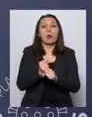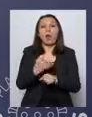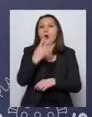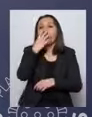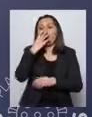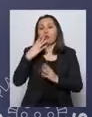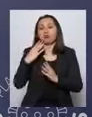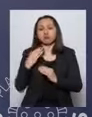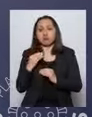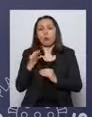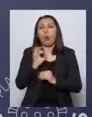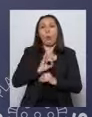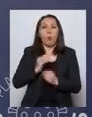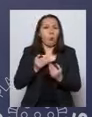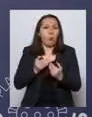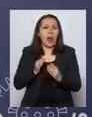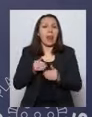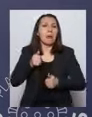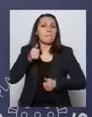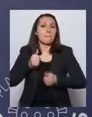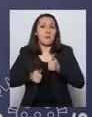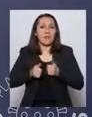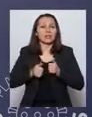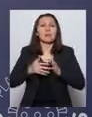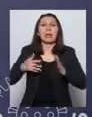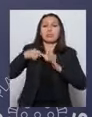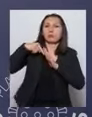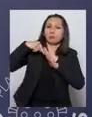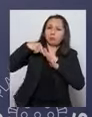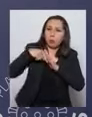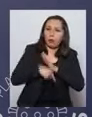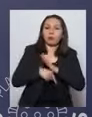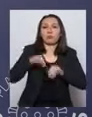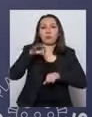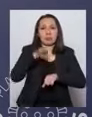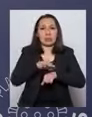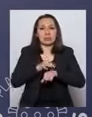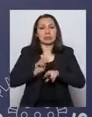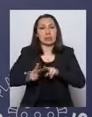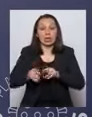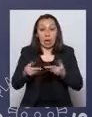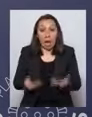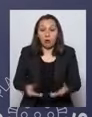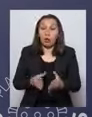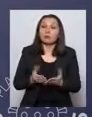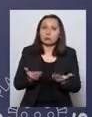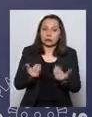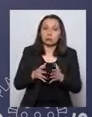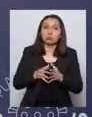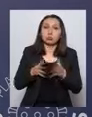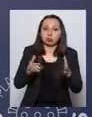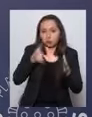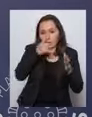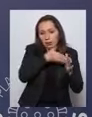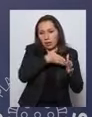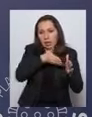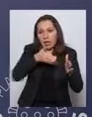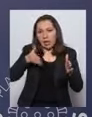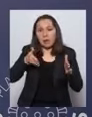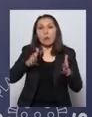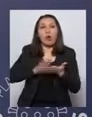anestesistas cualquier profesión cualquier especialidad perdón que se hace más que nunca necesaria durante la